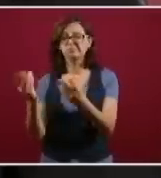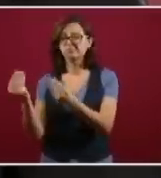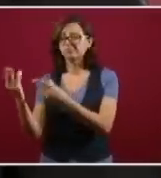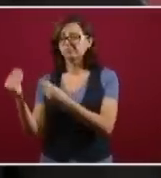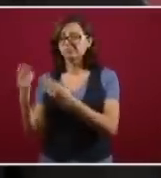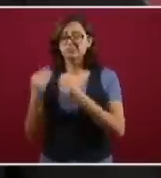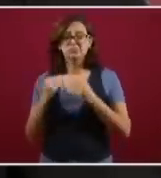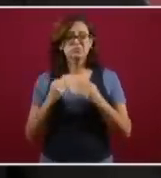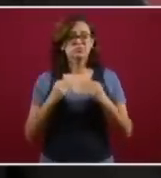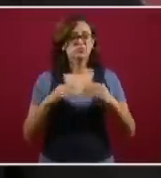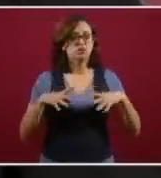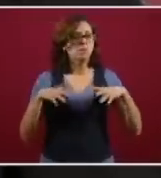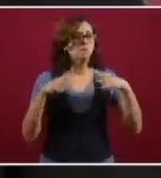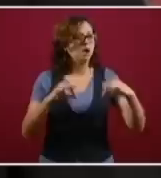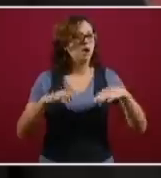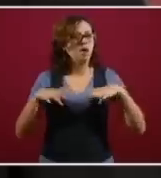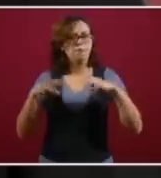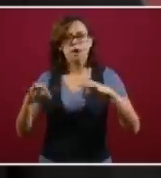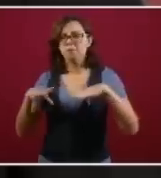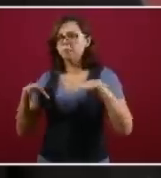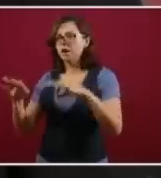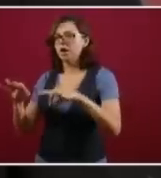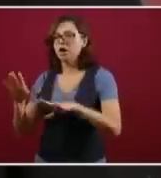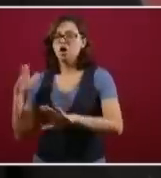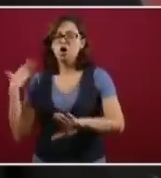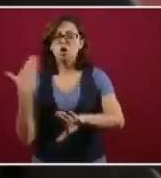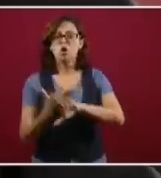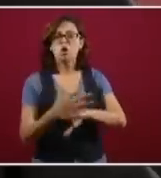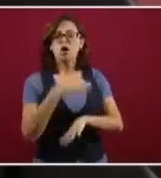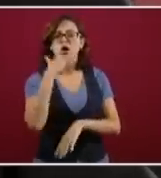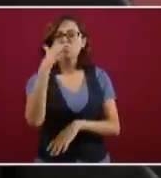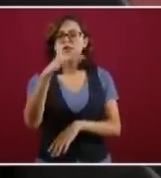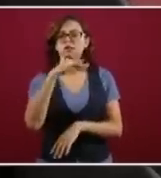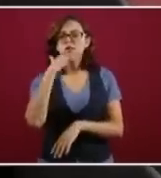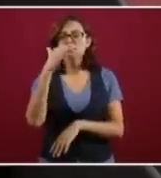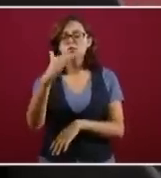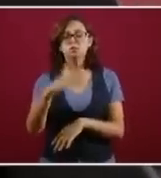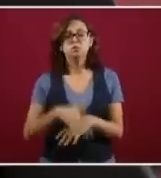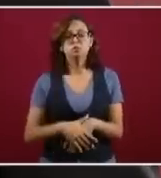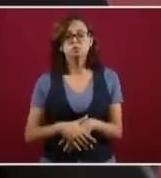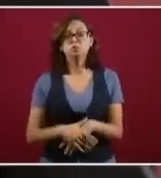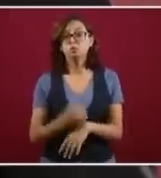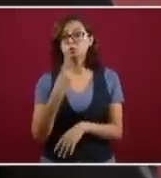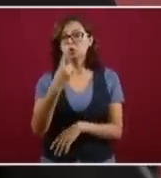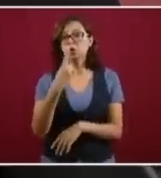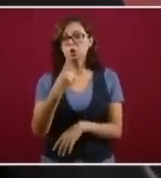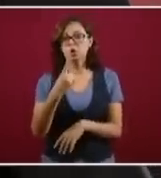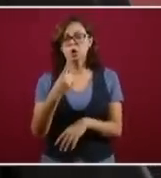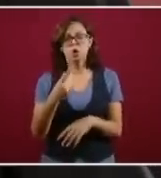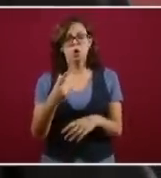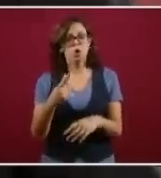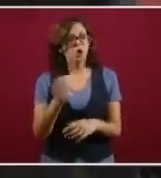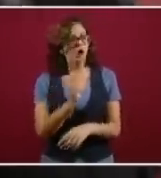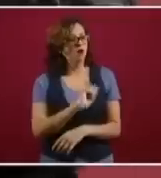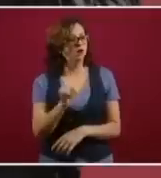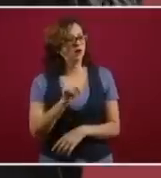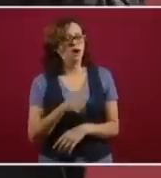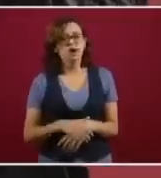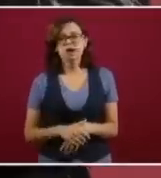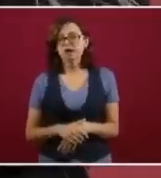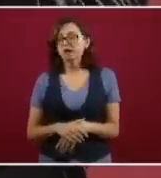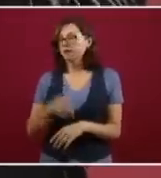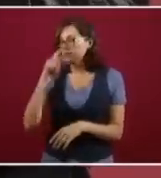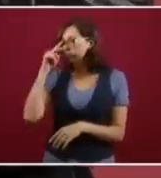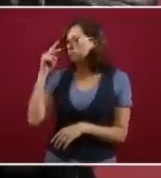crearon en contra de la corrupción. Hay una ahí muy famosa, ¿no? Mexicanos. Yo